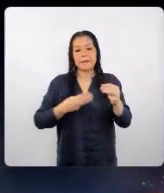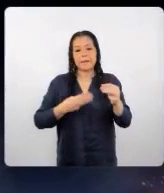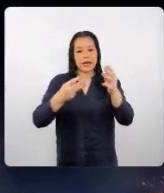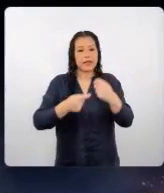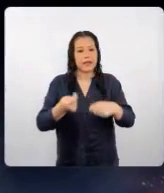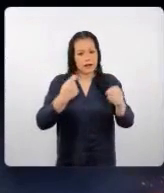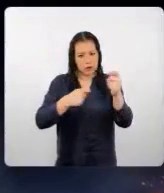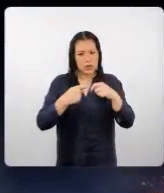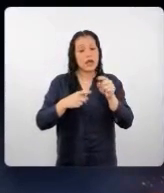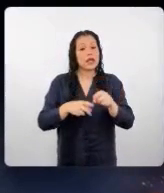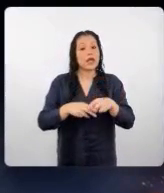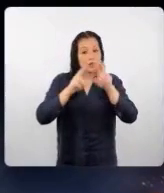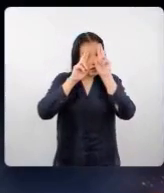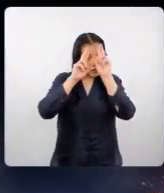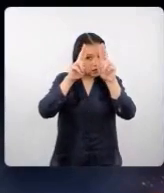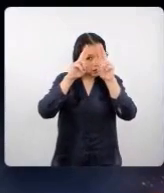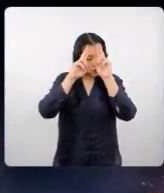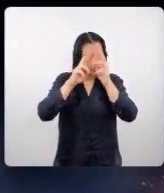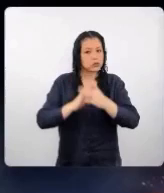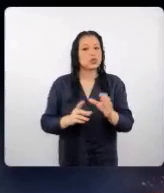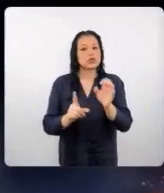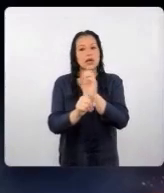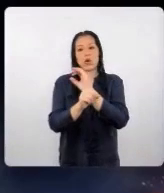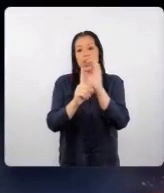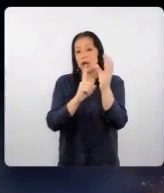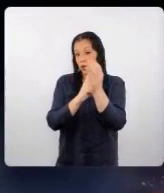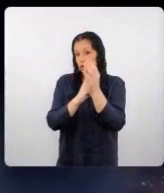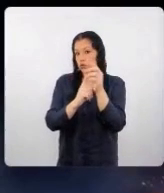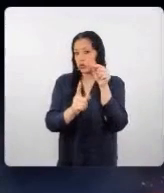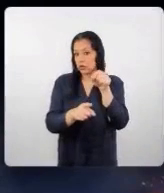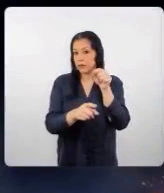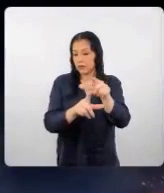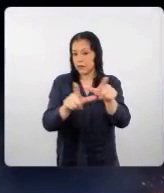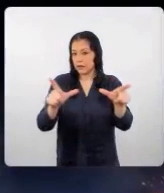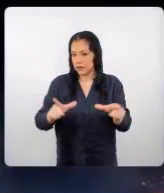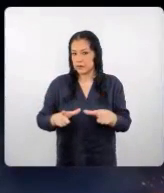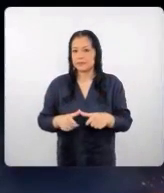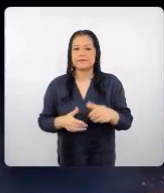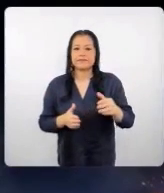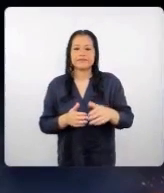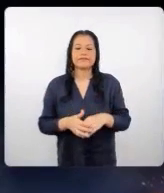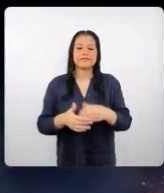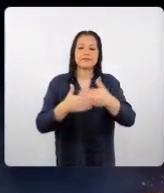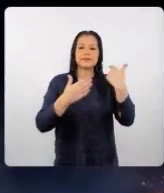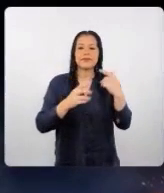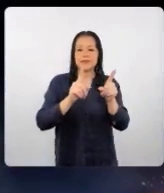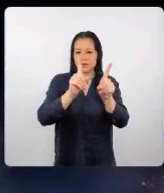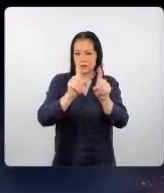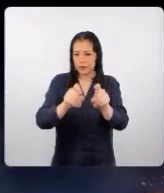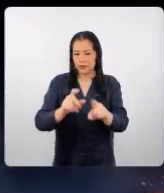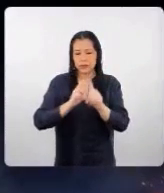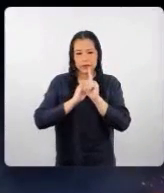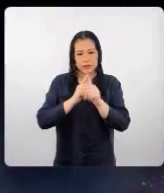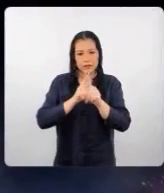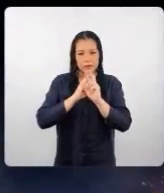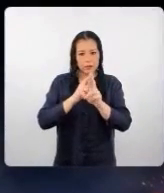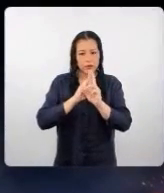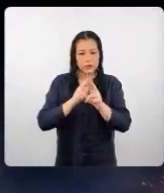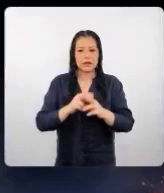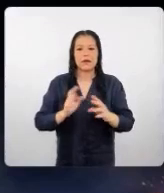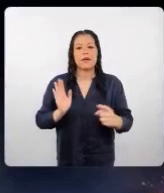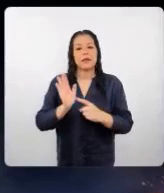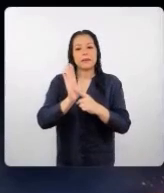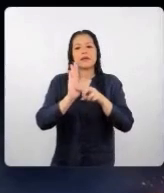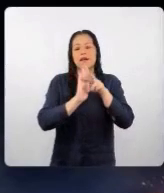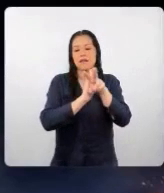muy respetuosos también con la cultura árabe. Antes de pasar a la rueda de preguntas, vamos a presentar un